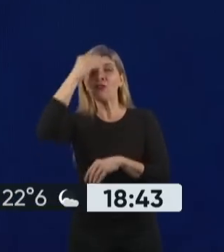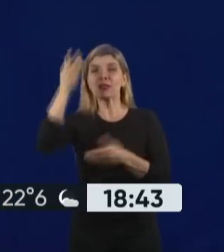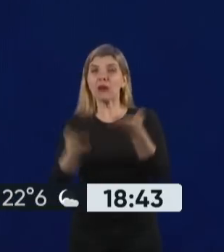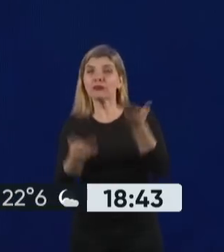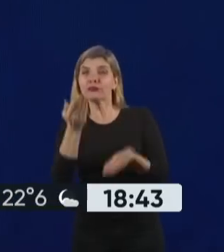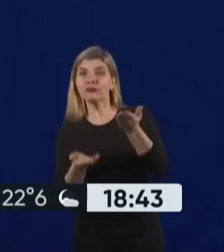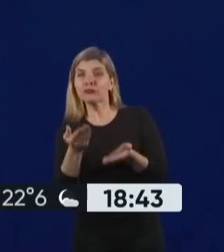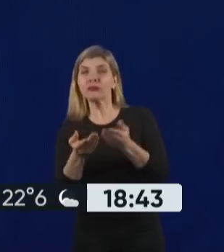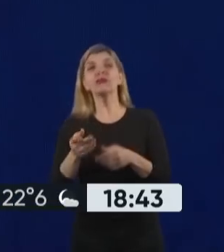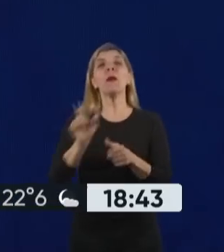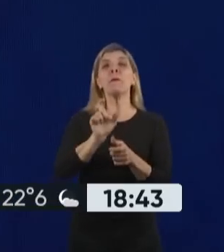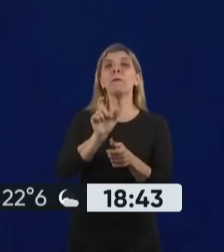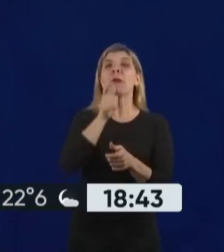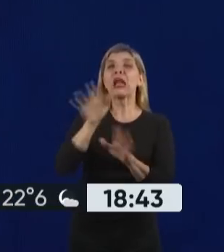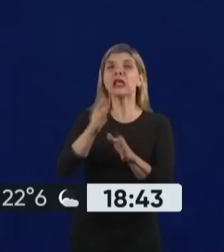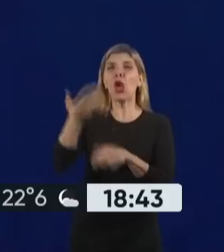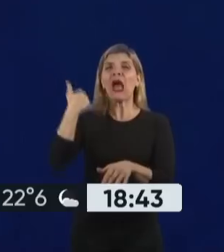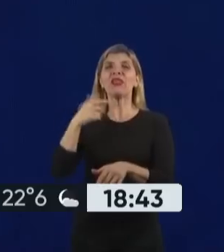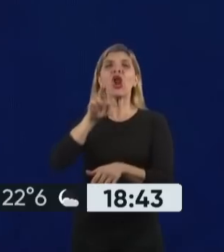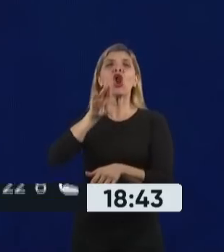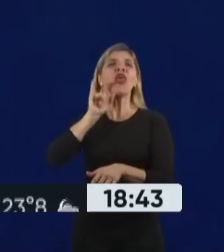similar al de la previa del Rodrigazo.